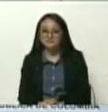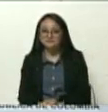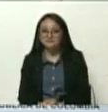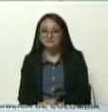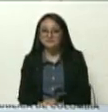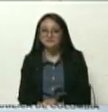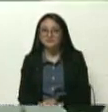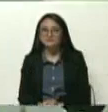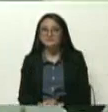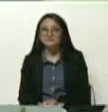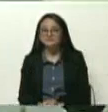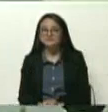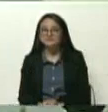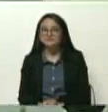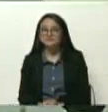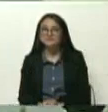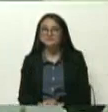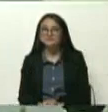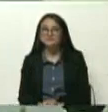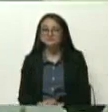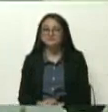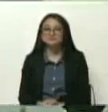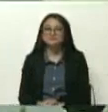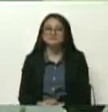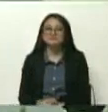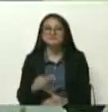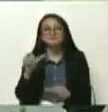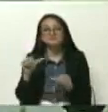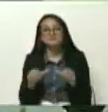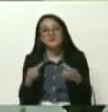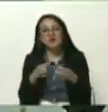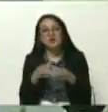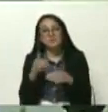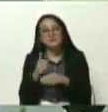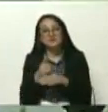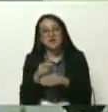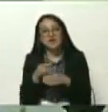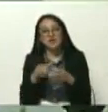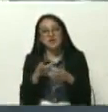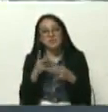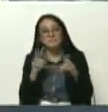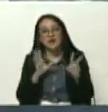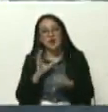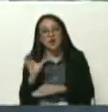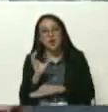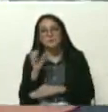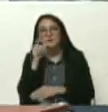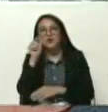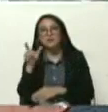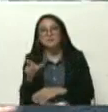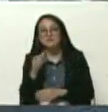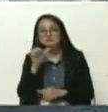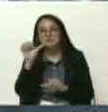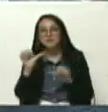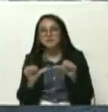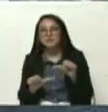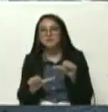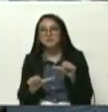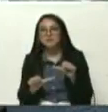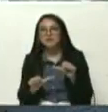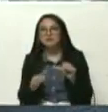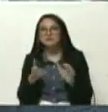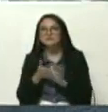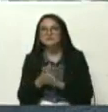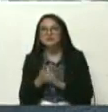Bien, agradecemos. Escuchamos palabras de Danilo Rueda, alto comisionado para la paz de Colombia, quien brindaba esta rueda de prensa en